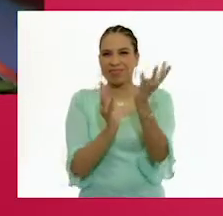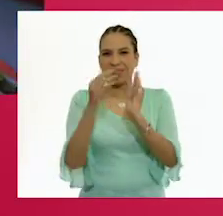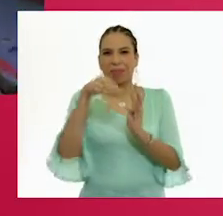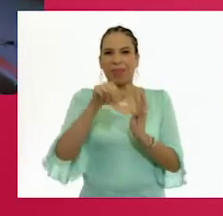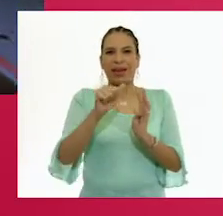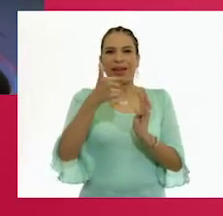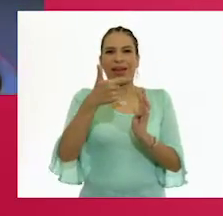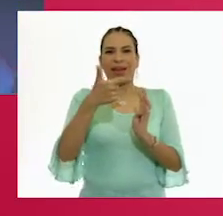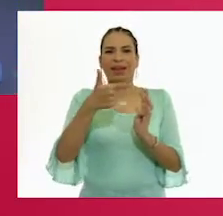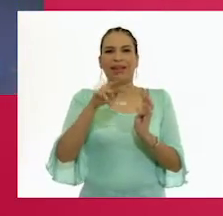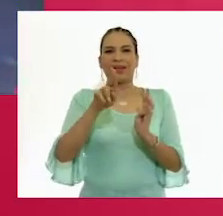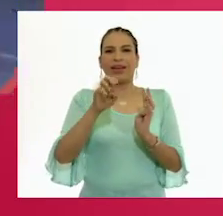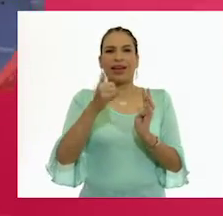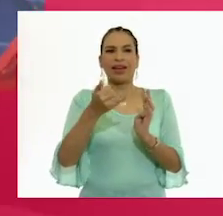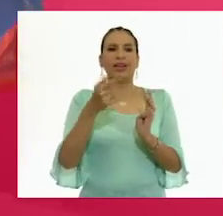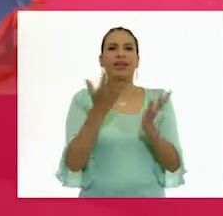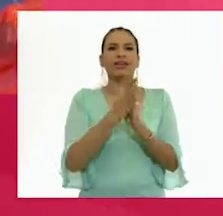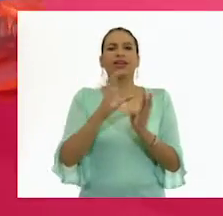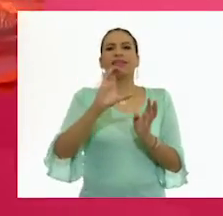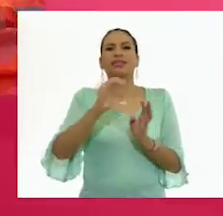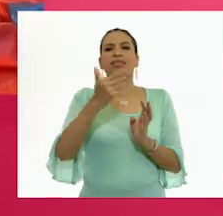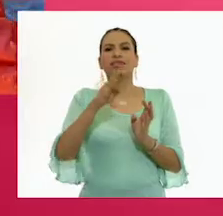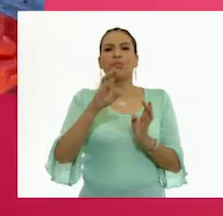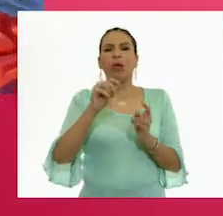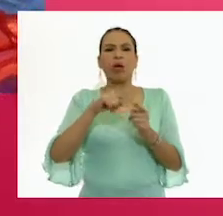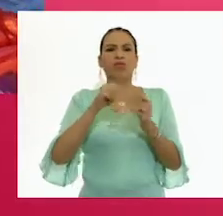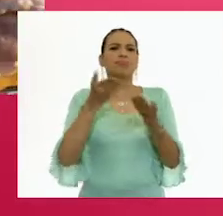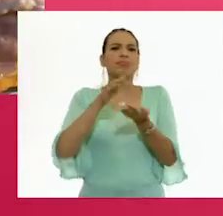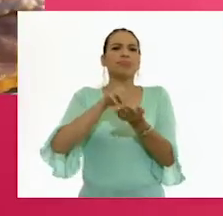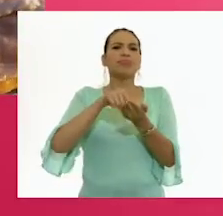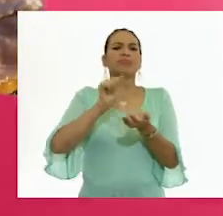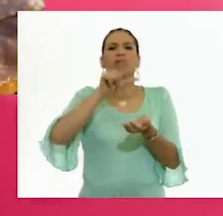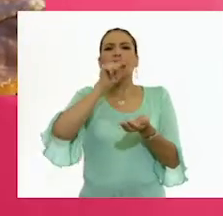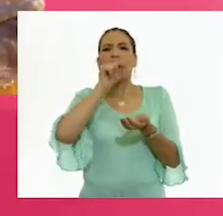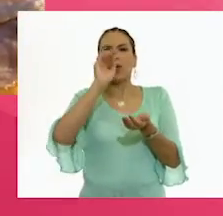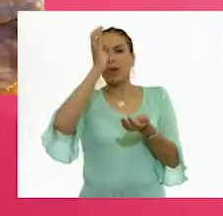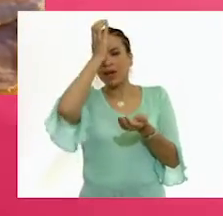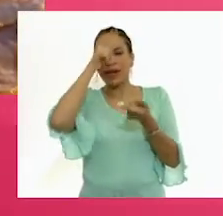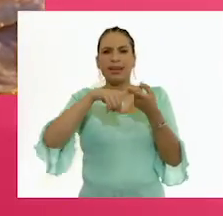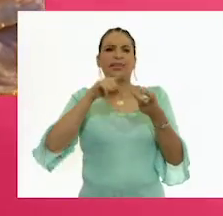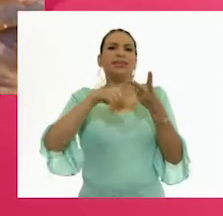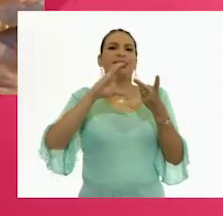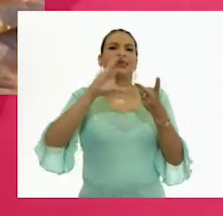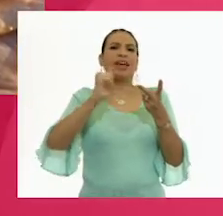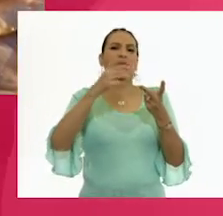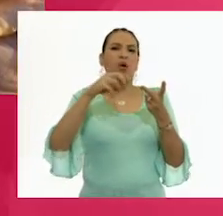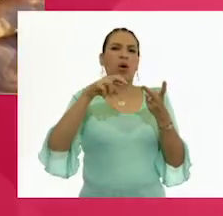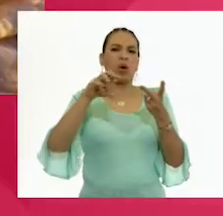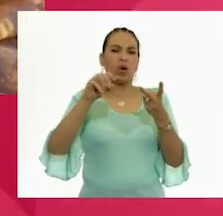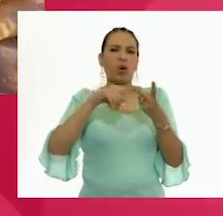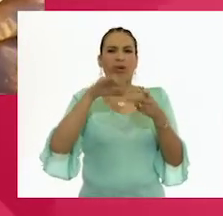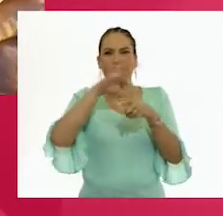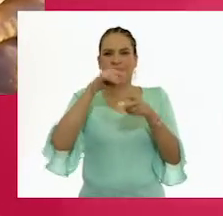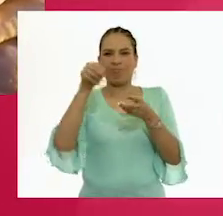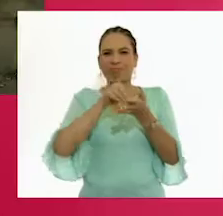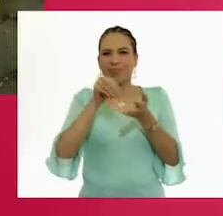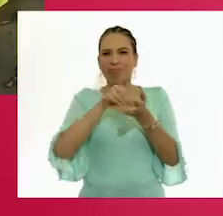shimbo? Para hacer un shimbo podemos hacer un shimbo de pollo con carnero, de pollo con chamorro o chamorro con